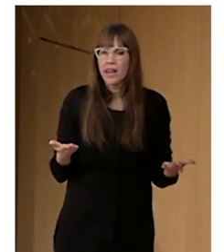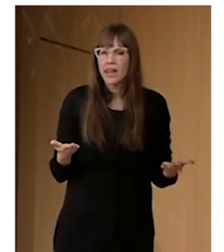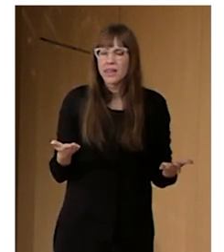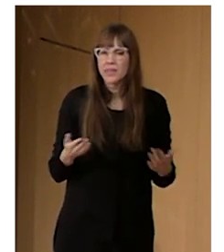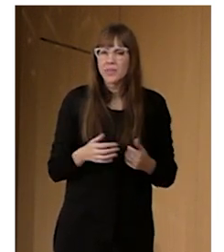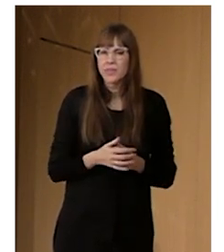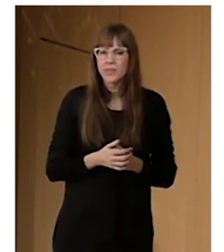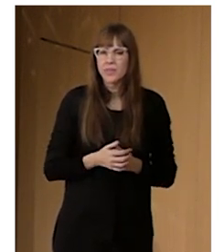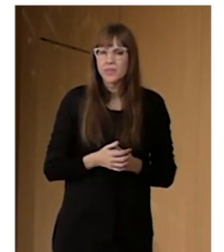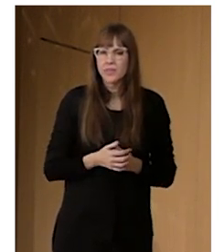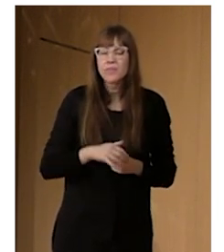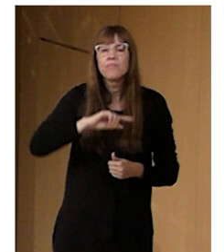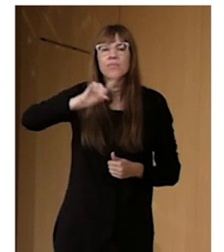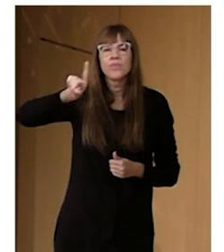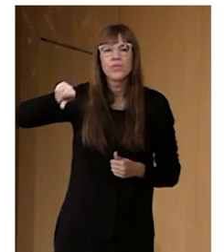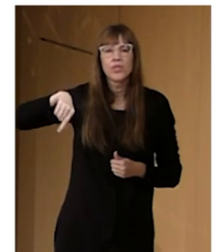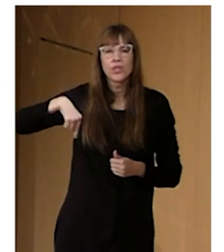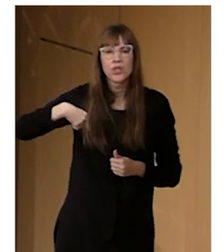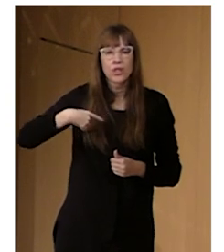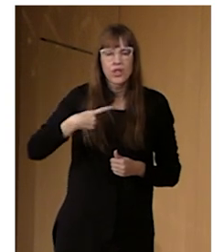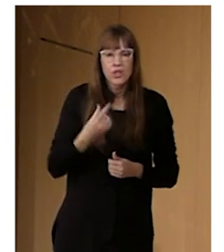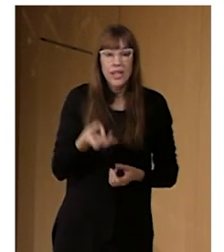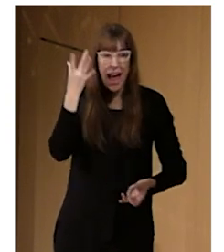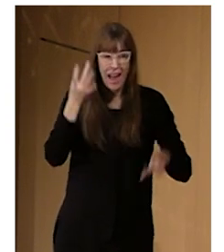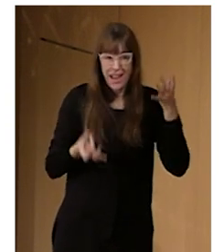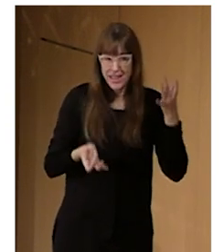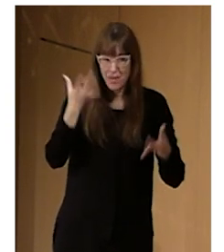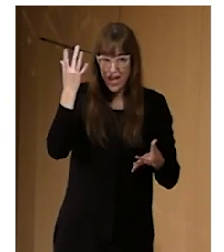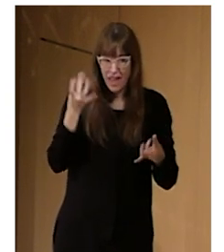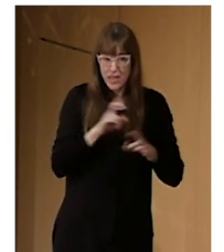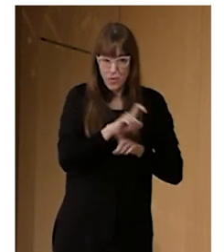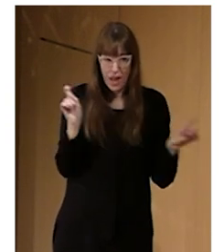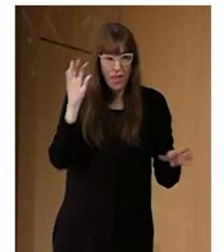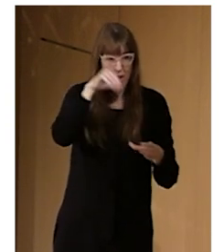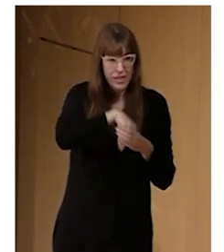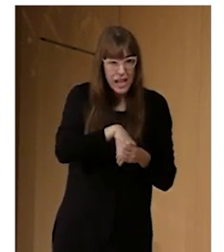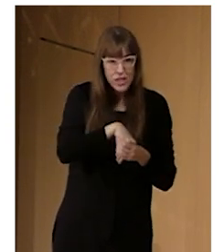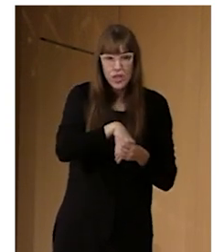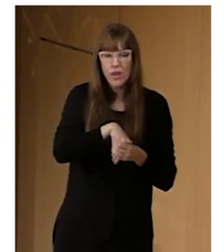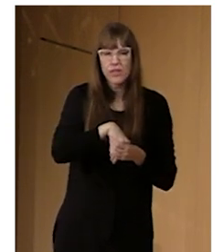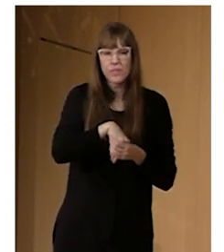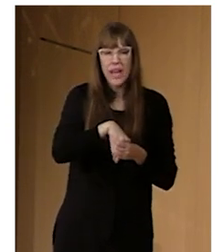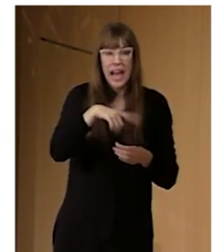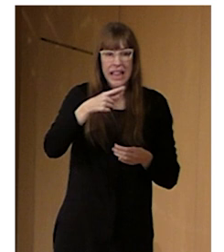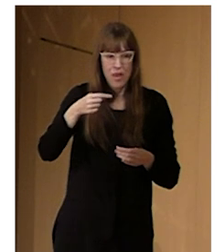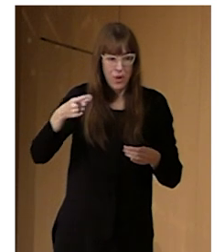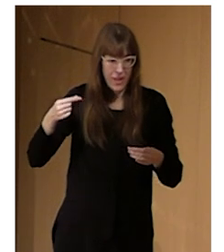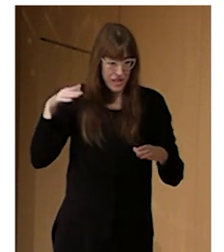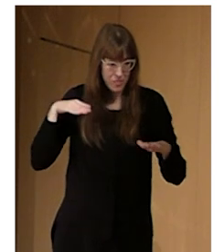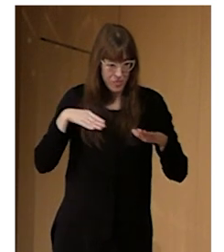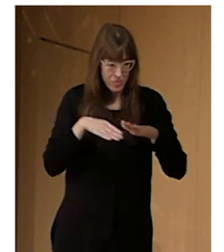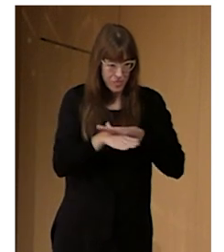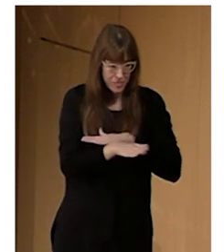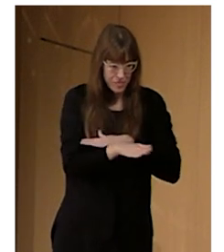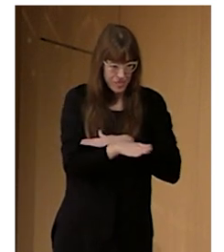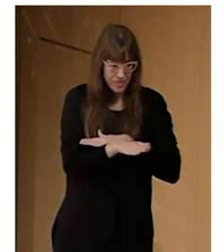teníamos que que el 100% de la de la actividad de la fundación pudiera ser analógica tendríamos que hacerlo con los mínimos medios